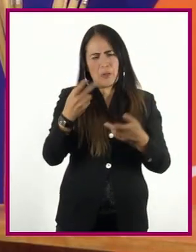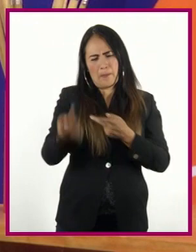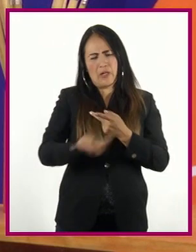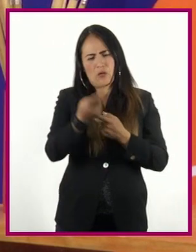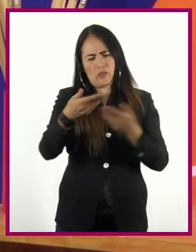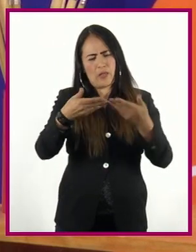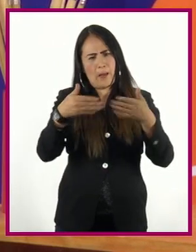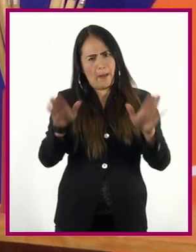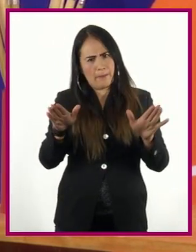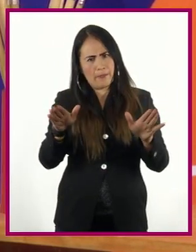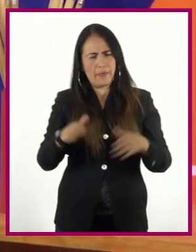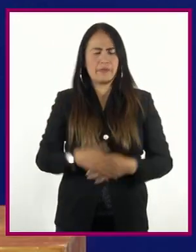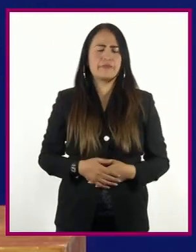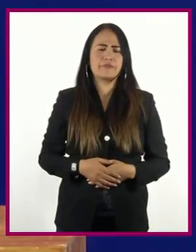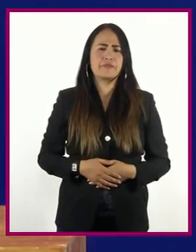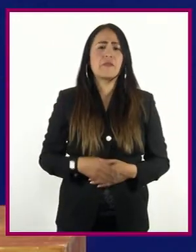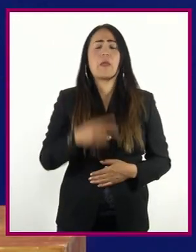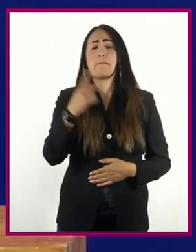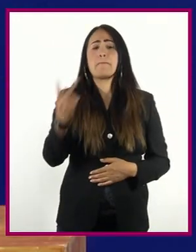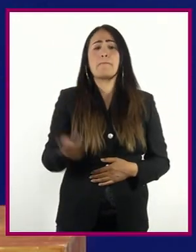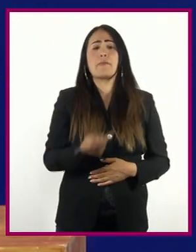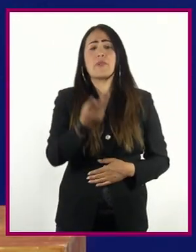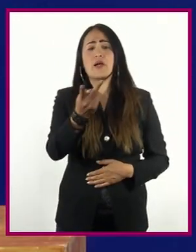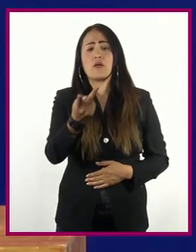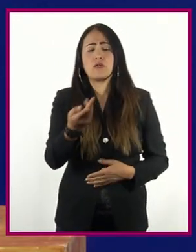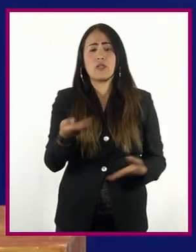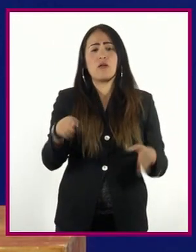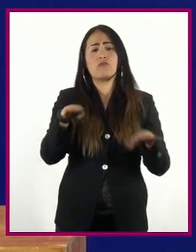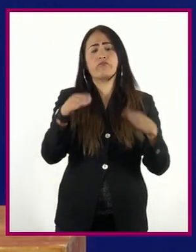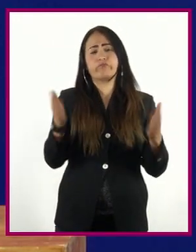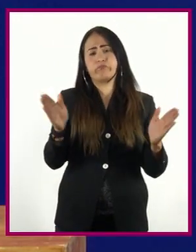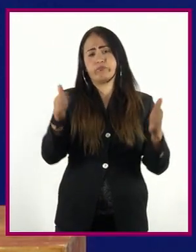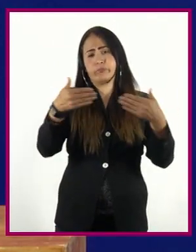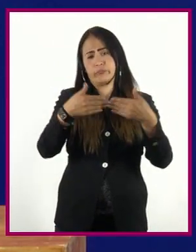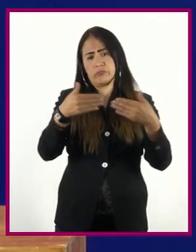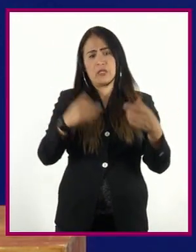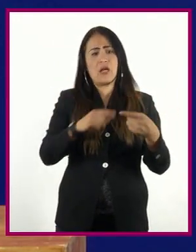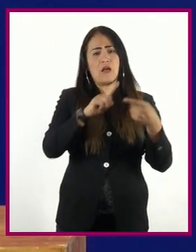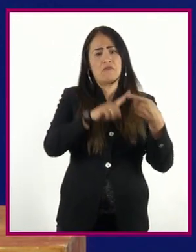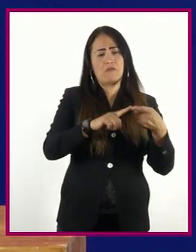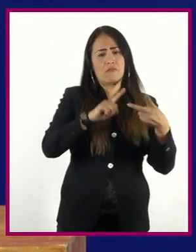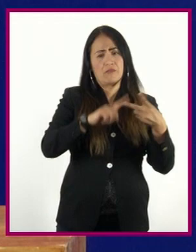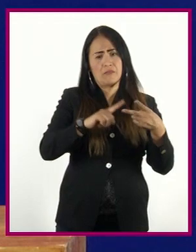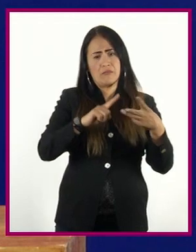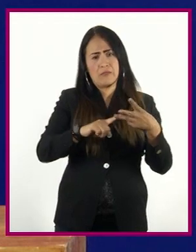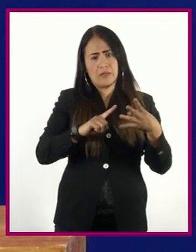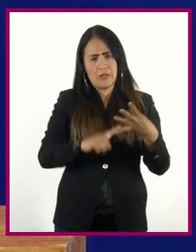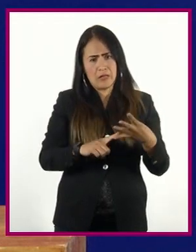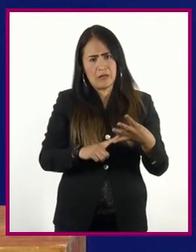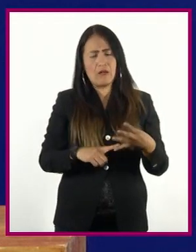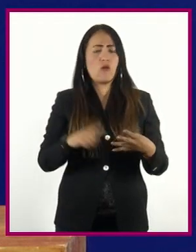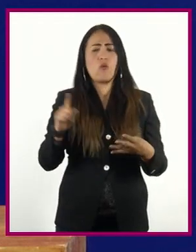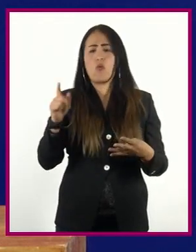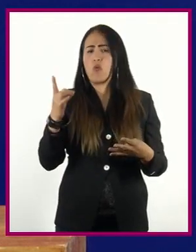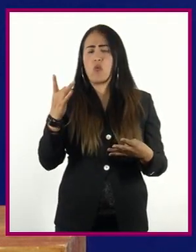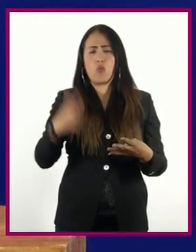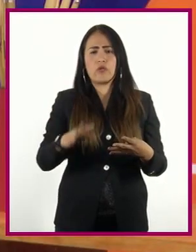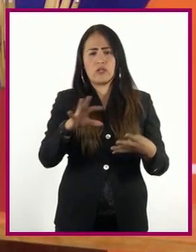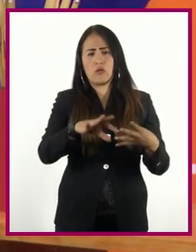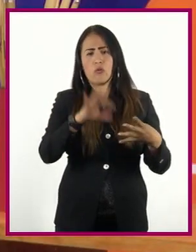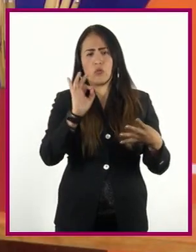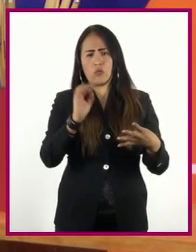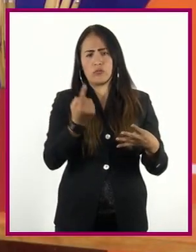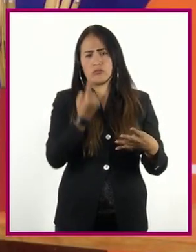el contrario, las preguntas cerradas son aquellas que plantean opciones y piden al entrevistado que elija una de